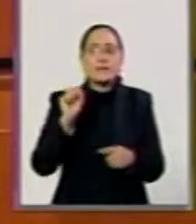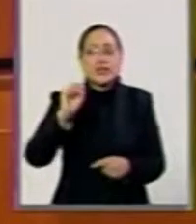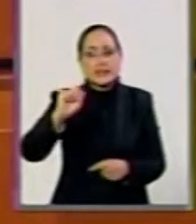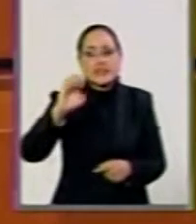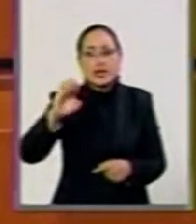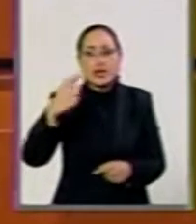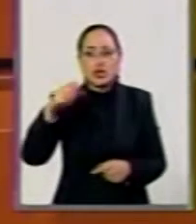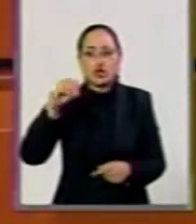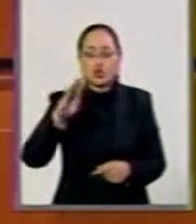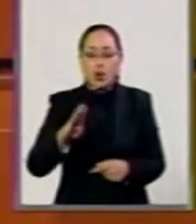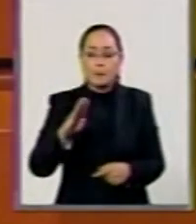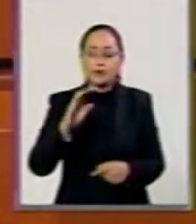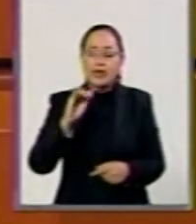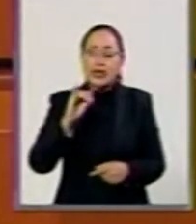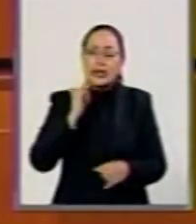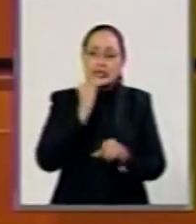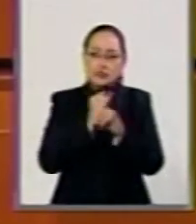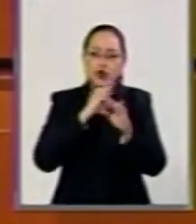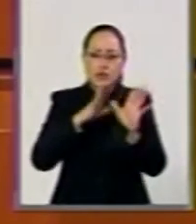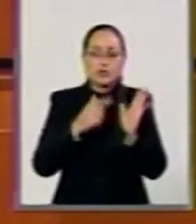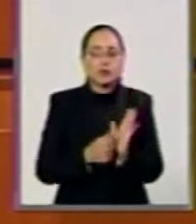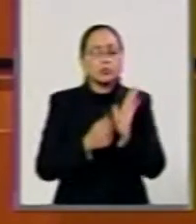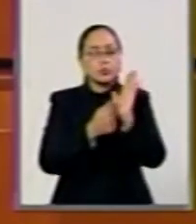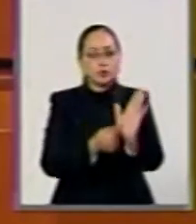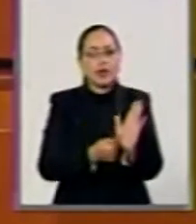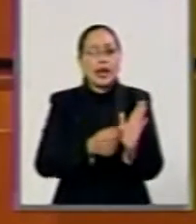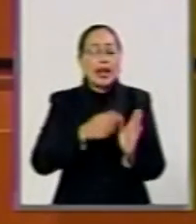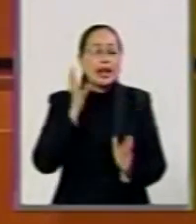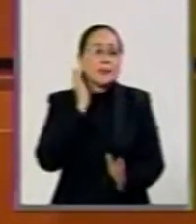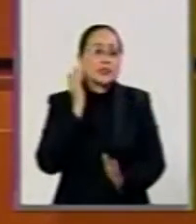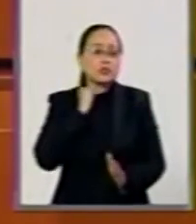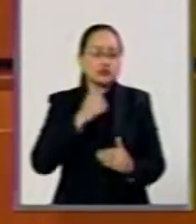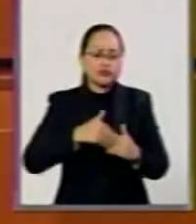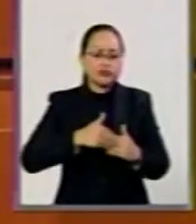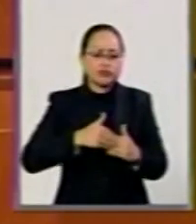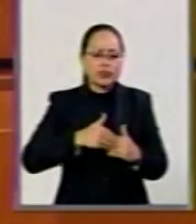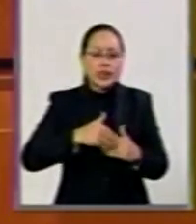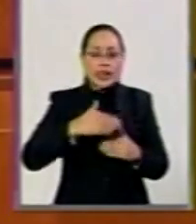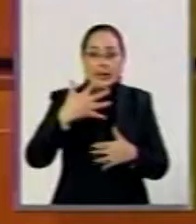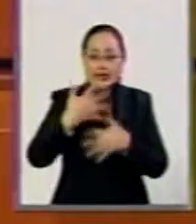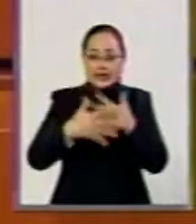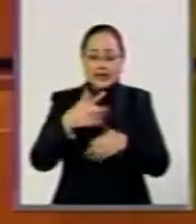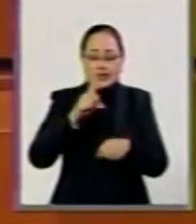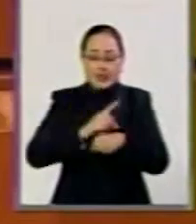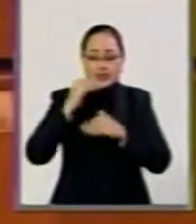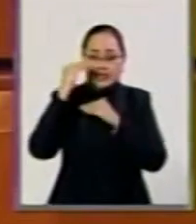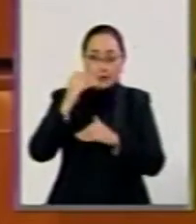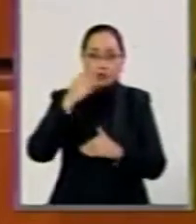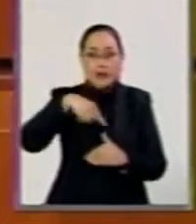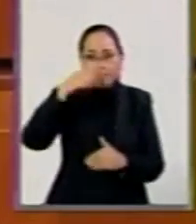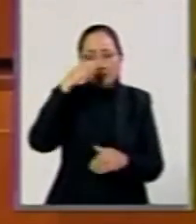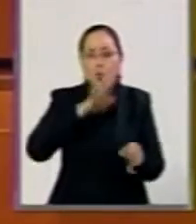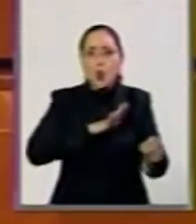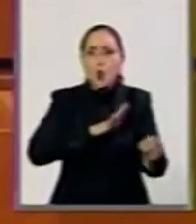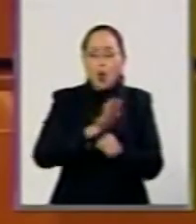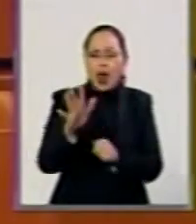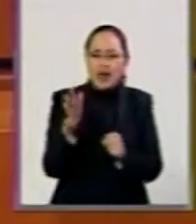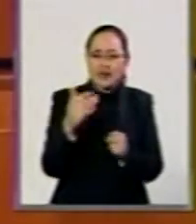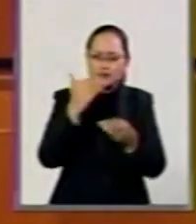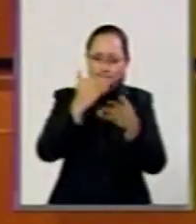Gobernación que informe al Senado de la República en un plazo no mayor de 15 días cuáles fueron los